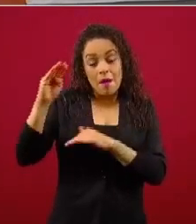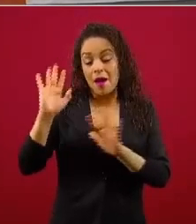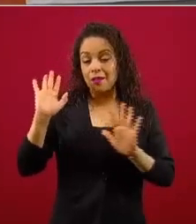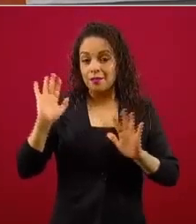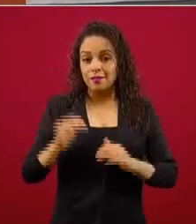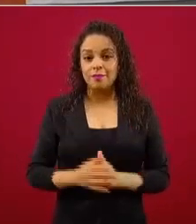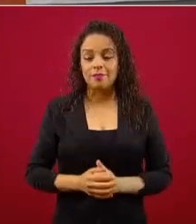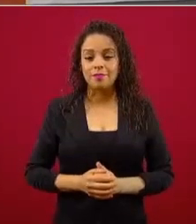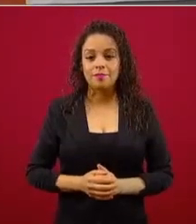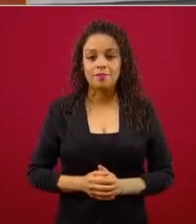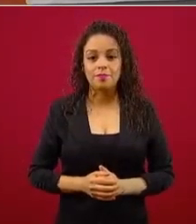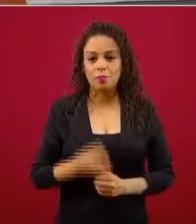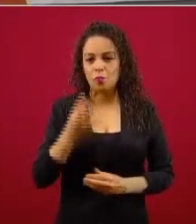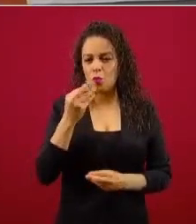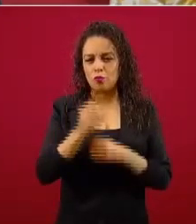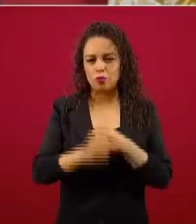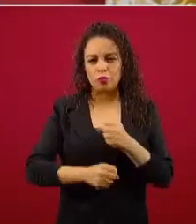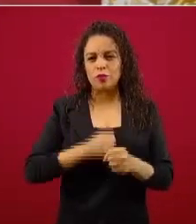Y